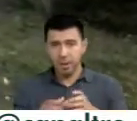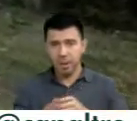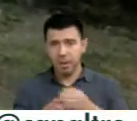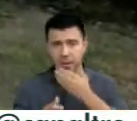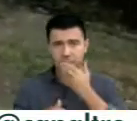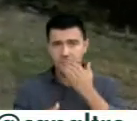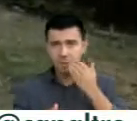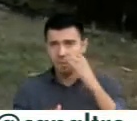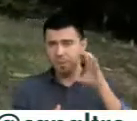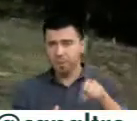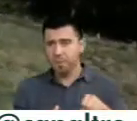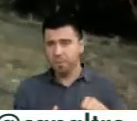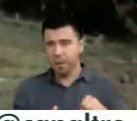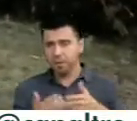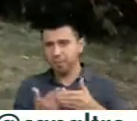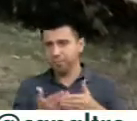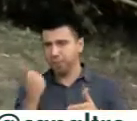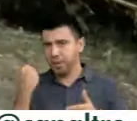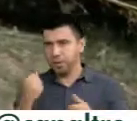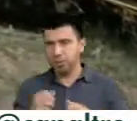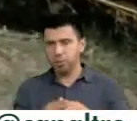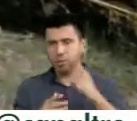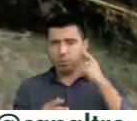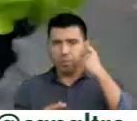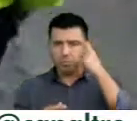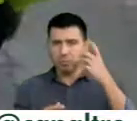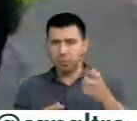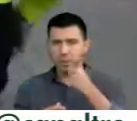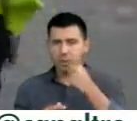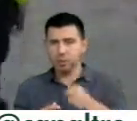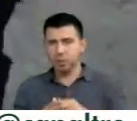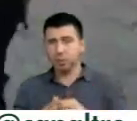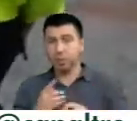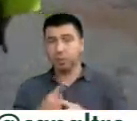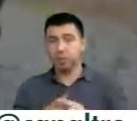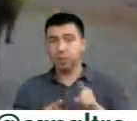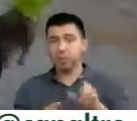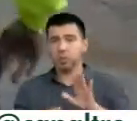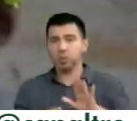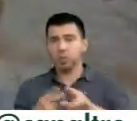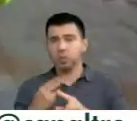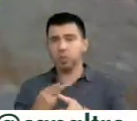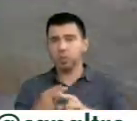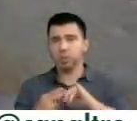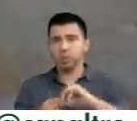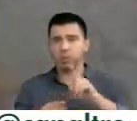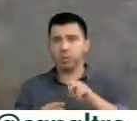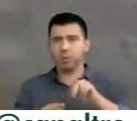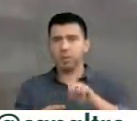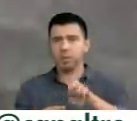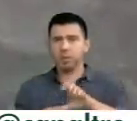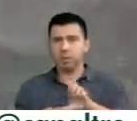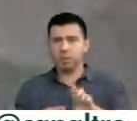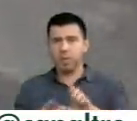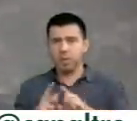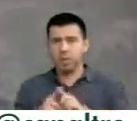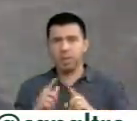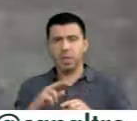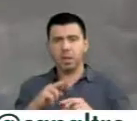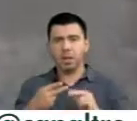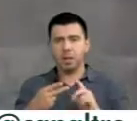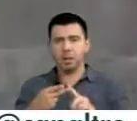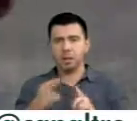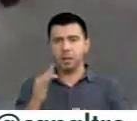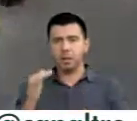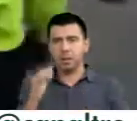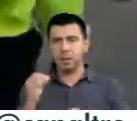fueron expropiados por las autoridades. Estas propiedades figuran a nombre de Ismael González Ordóñez, alias El Tío, su esposa